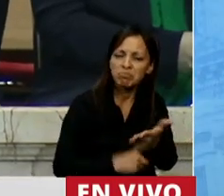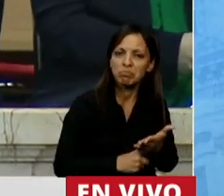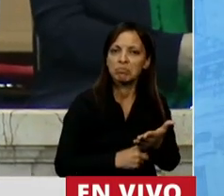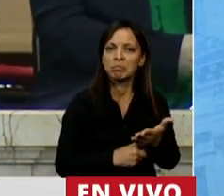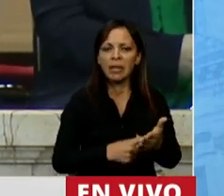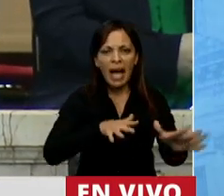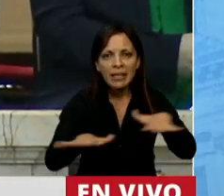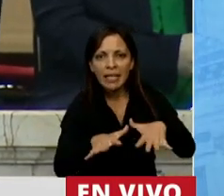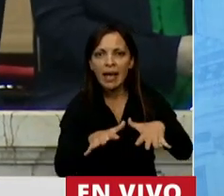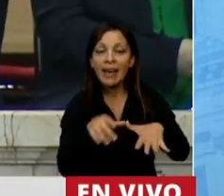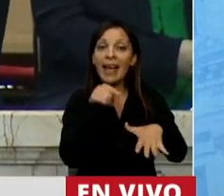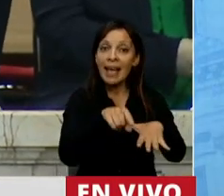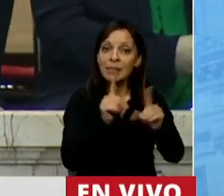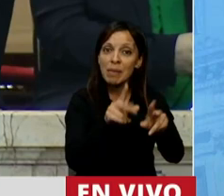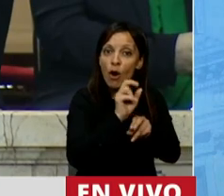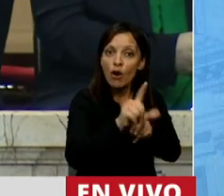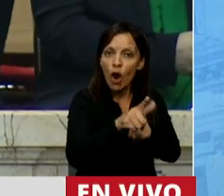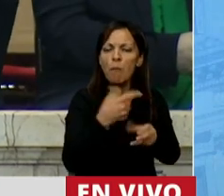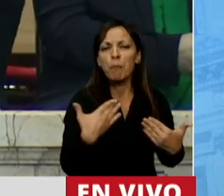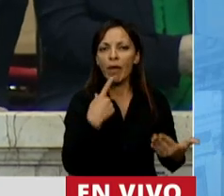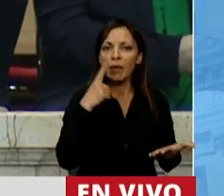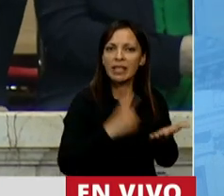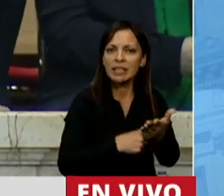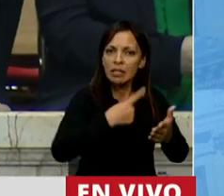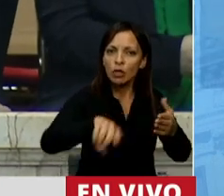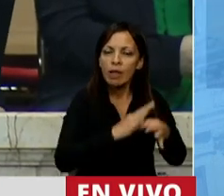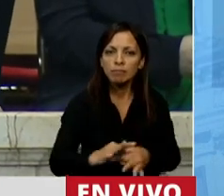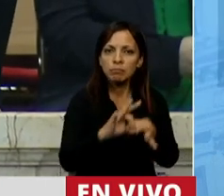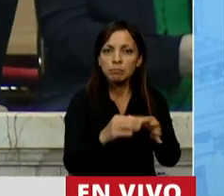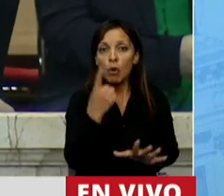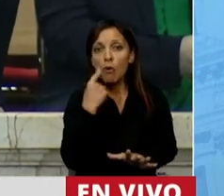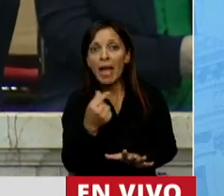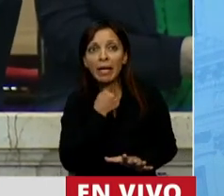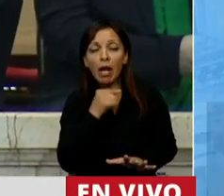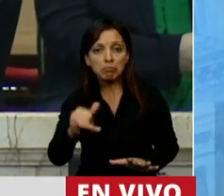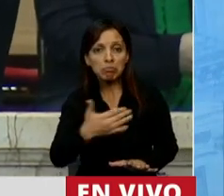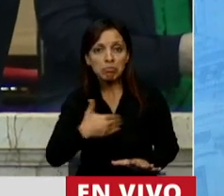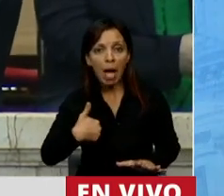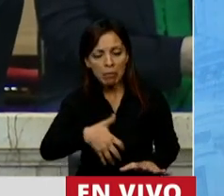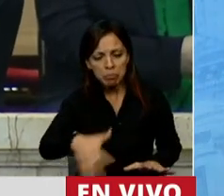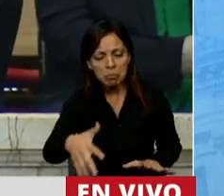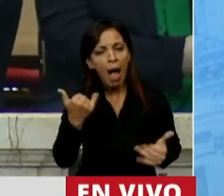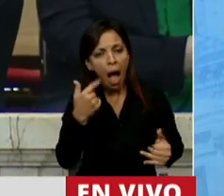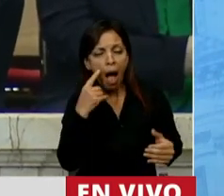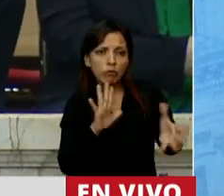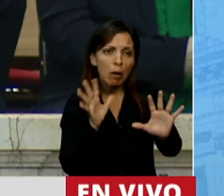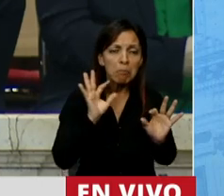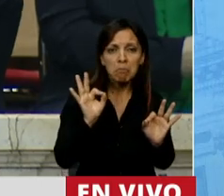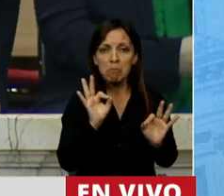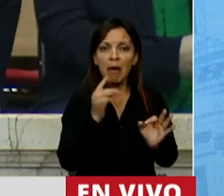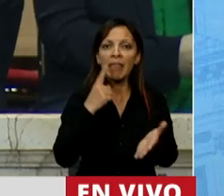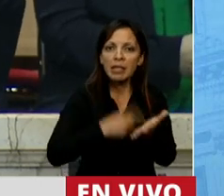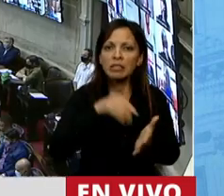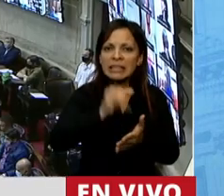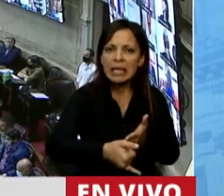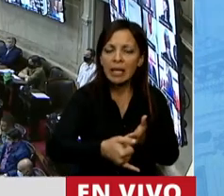y para hacer, y desde ese lugar podemos decidir que podemos desear un día ser madres si tenemos las condiciones para maternar de la mejor